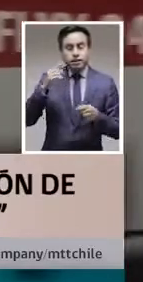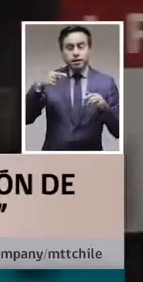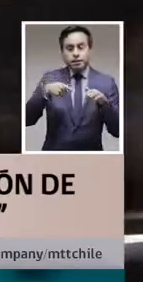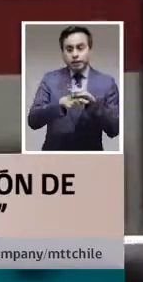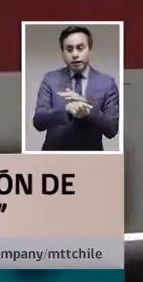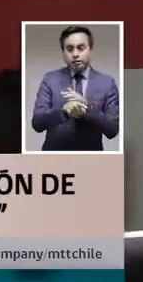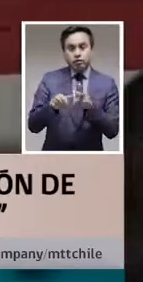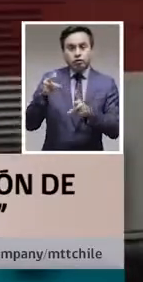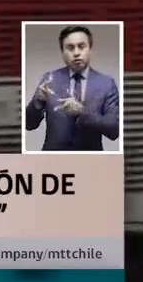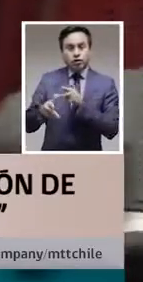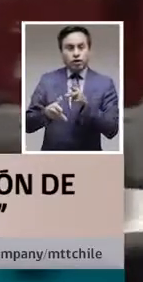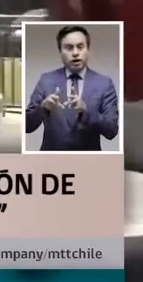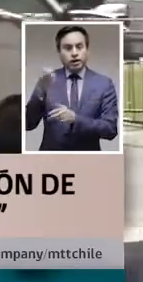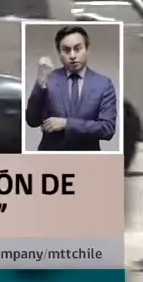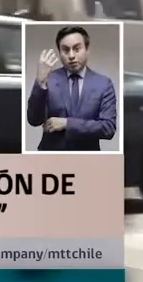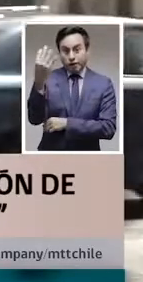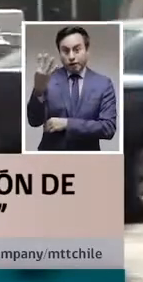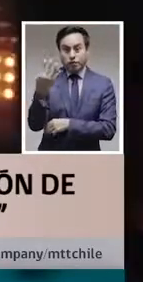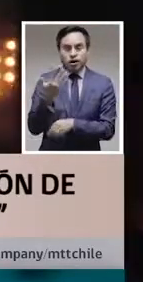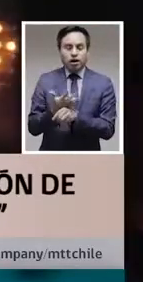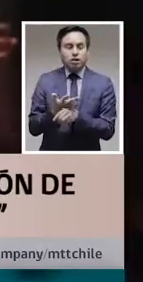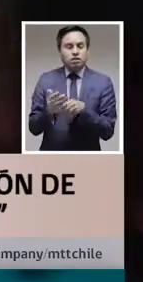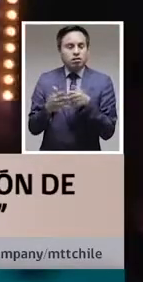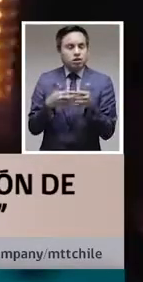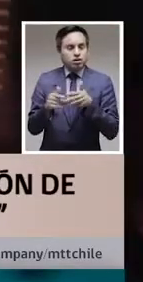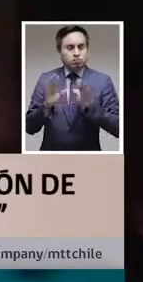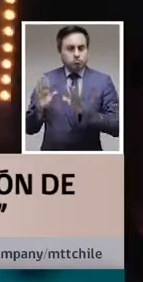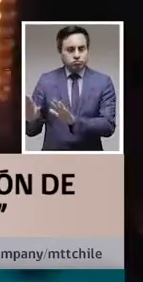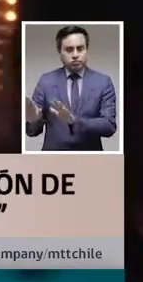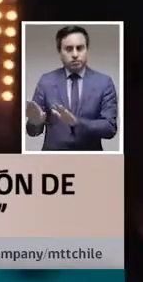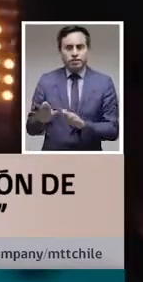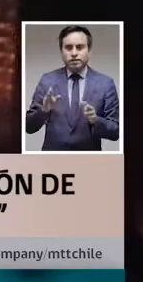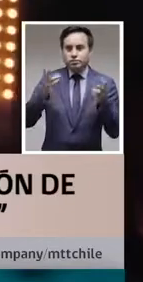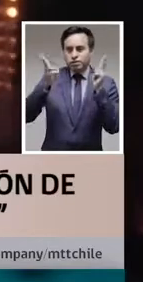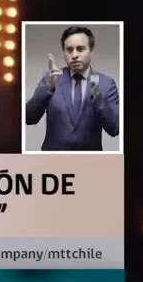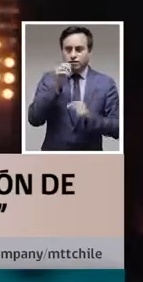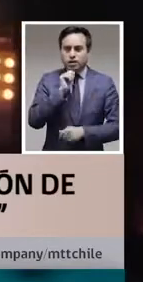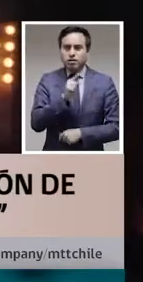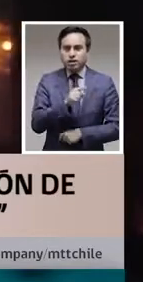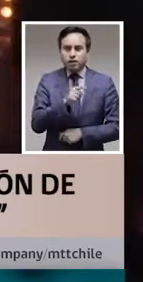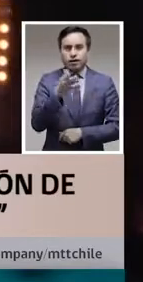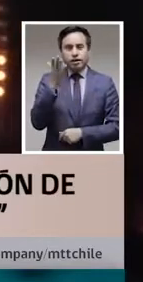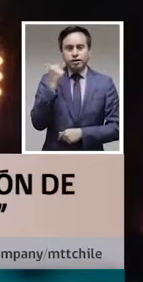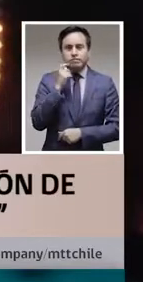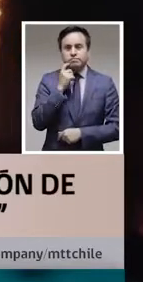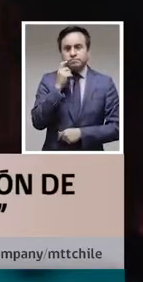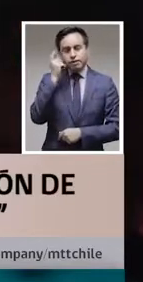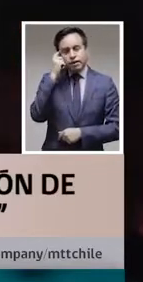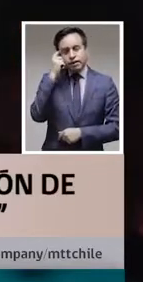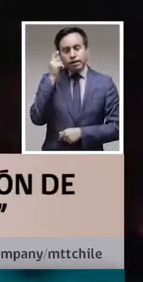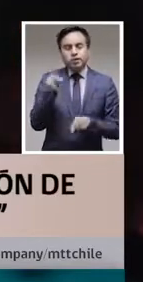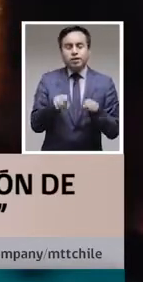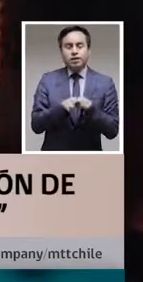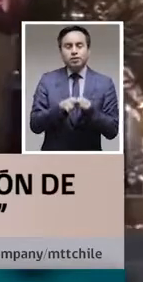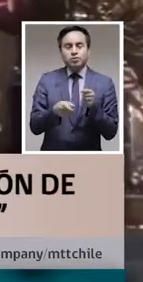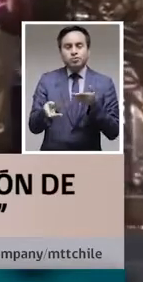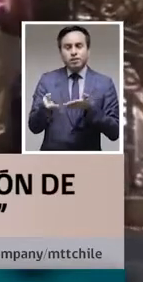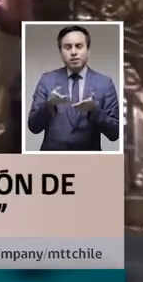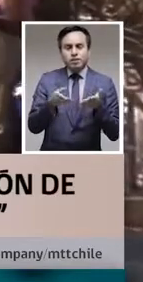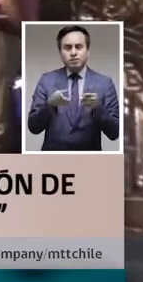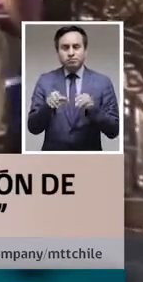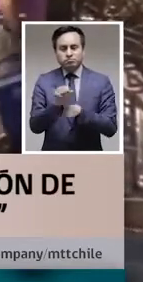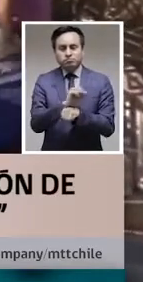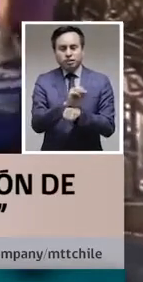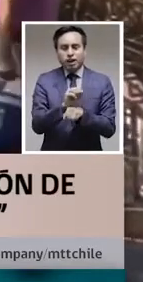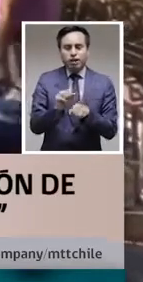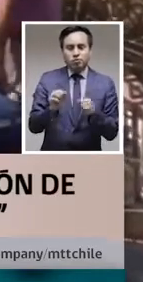y ferrocarriles, está asegurado por su naturaleza. En el caso de los buses, no. Los buses necesitan compartir espacio con el resto